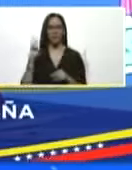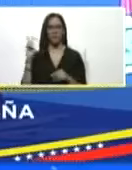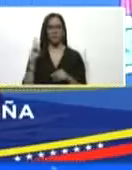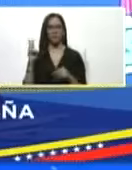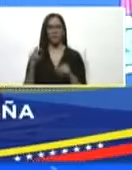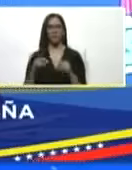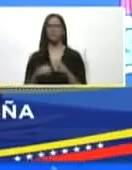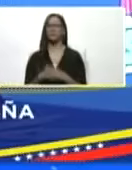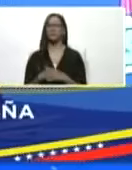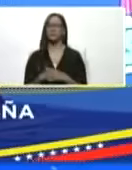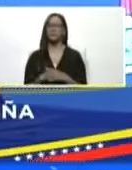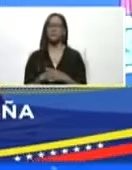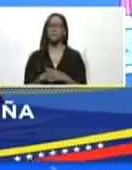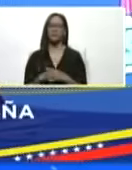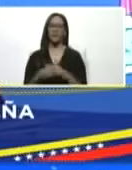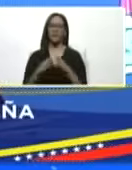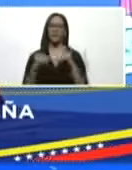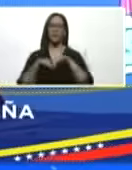calentamiento